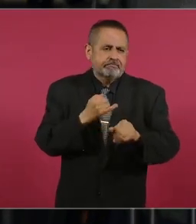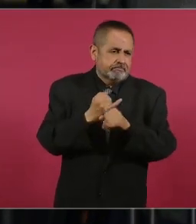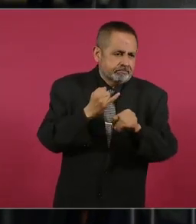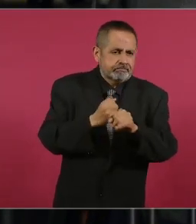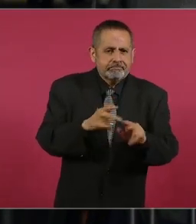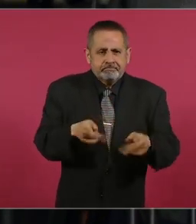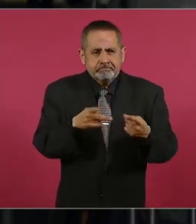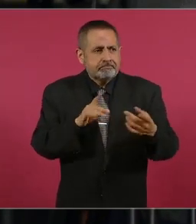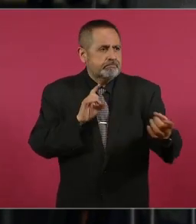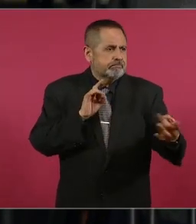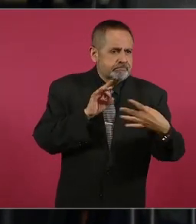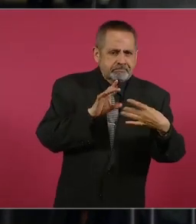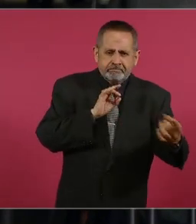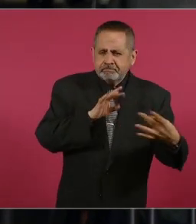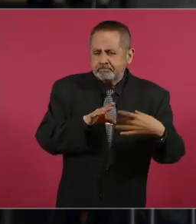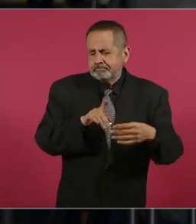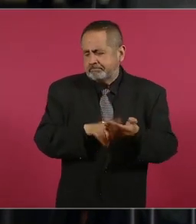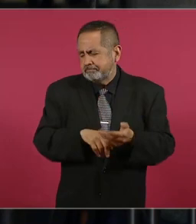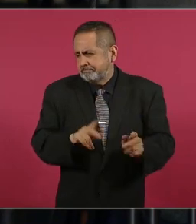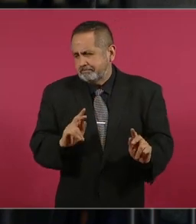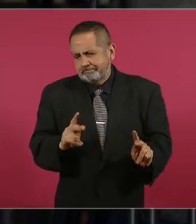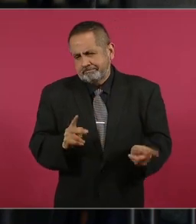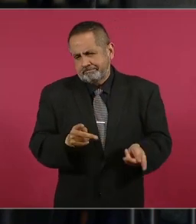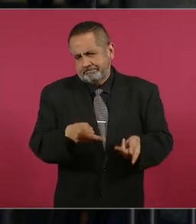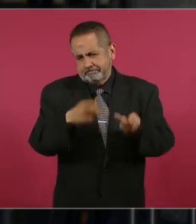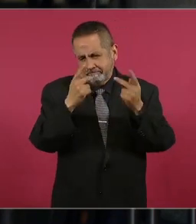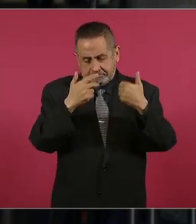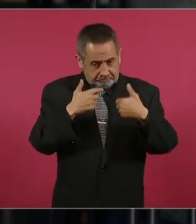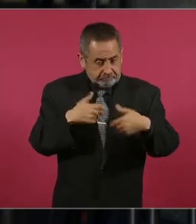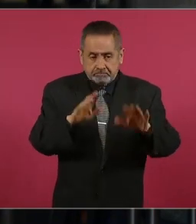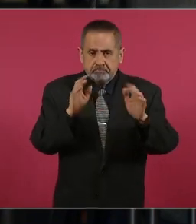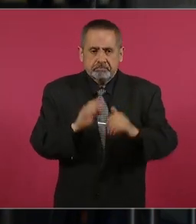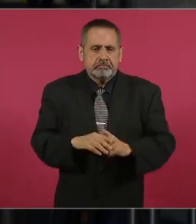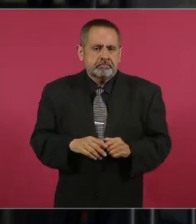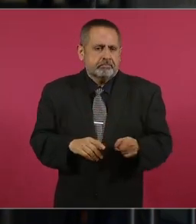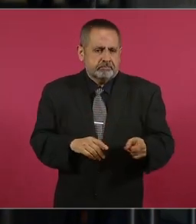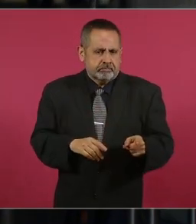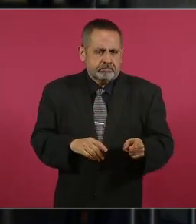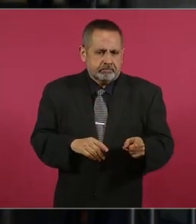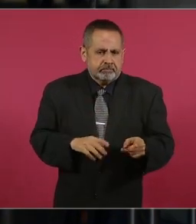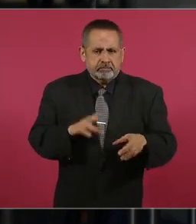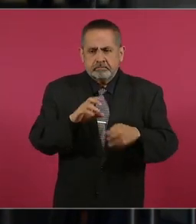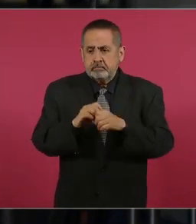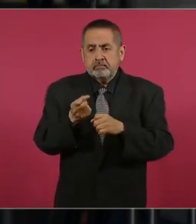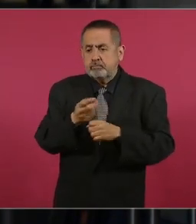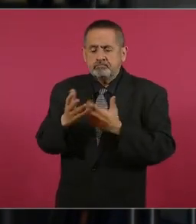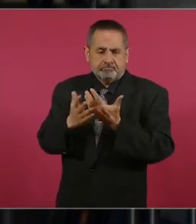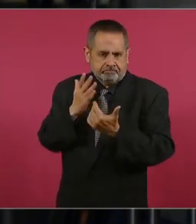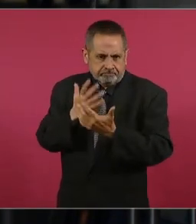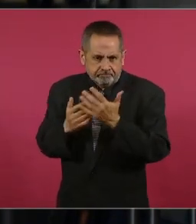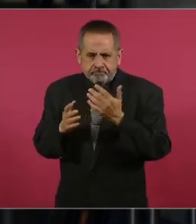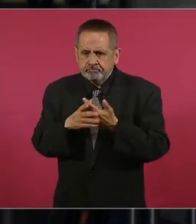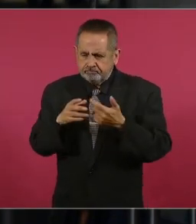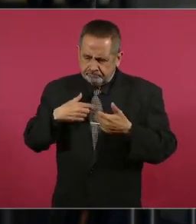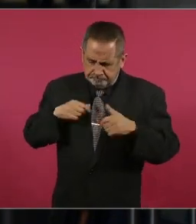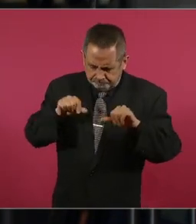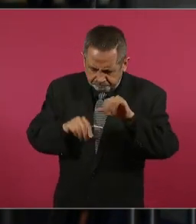sociales principalmente, para sus productos, ya sea por incluso artesanía, productos que